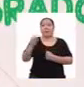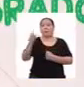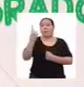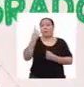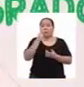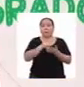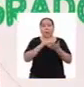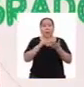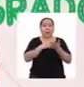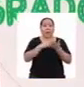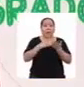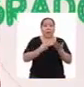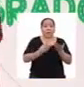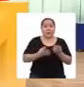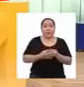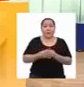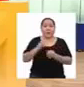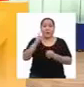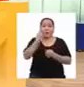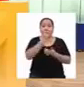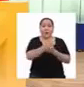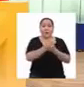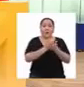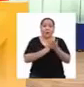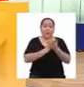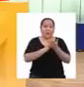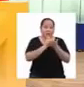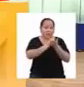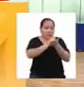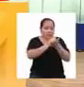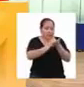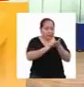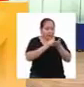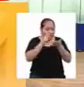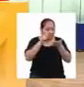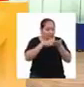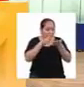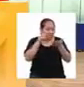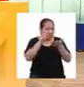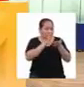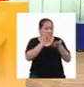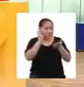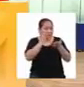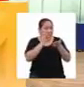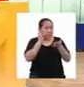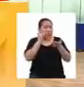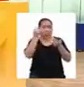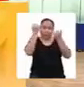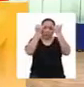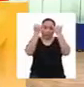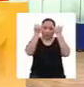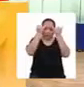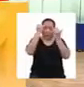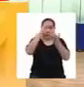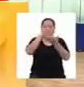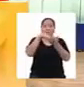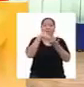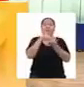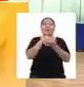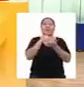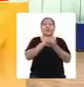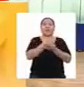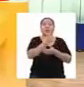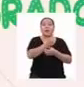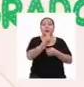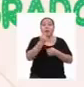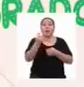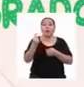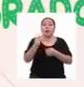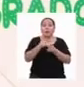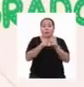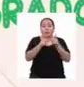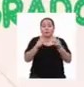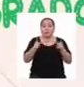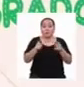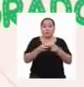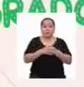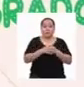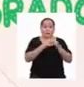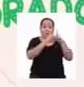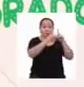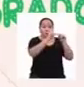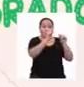leímos la primera versión del texto identificando las ideas centrales de cada uno de los párrafos.